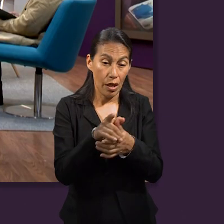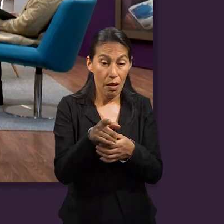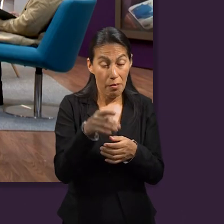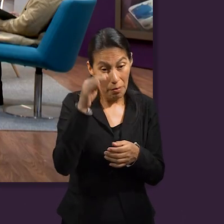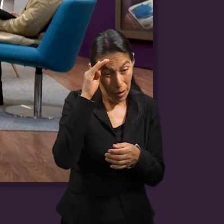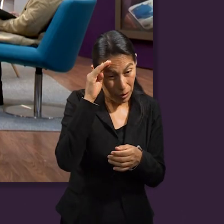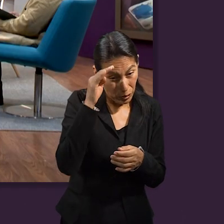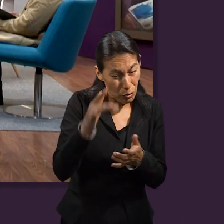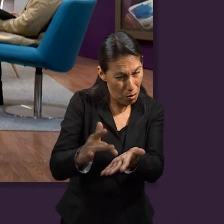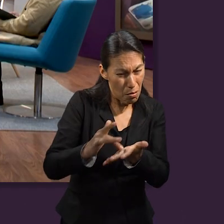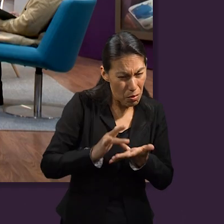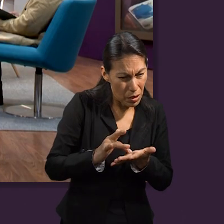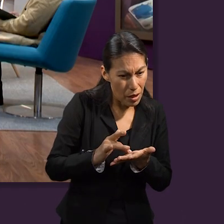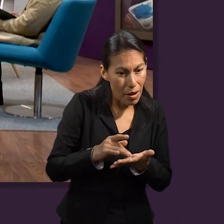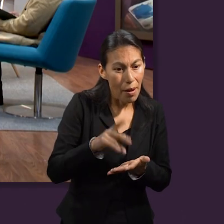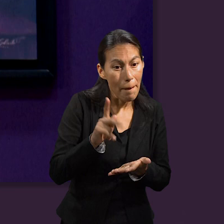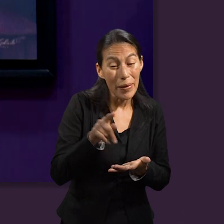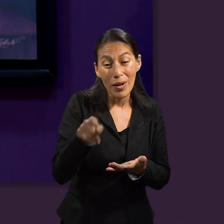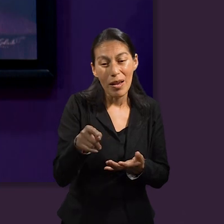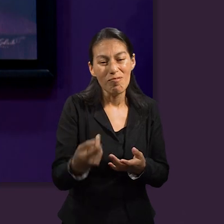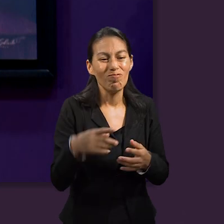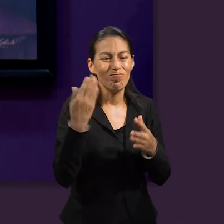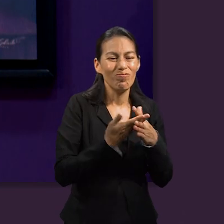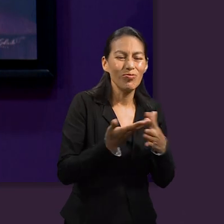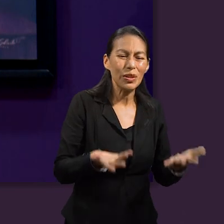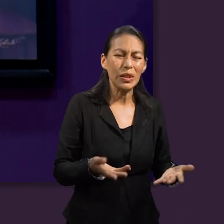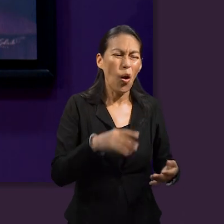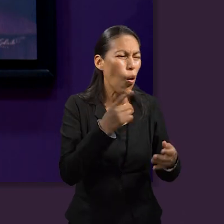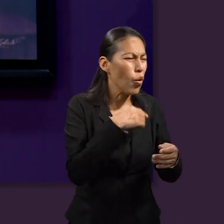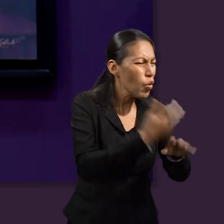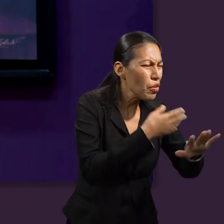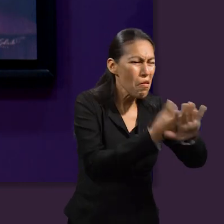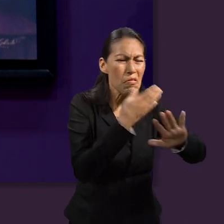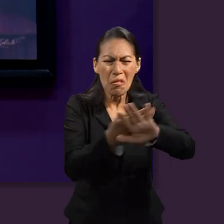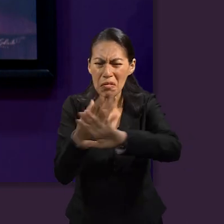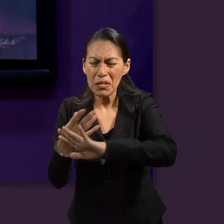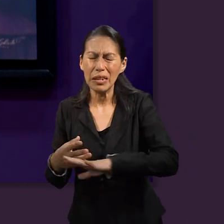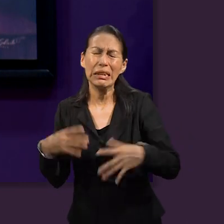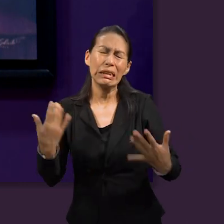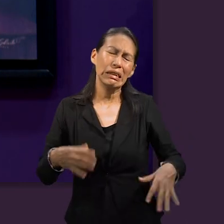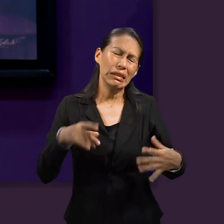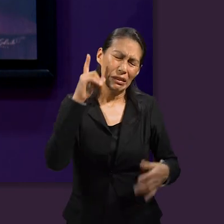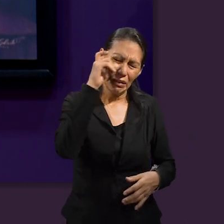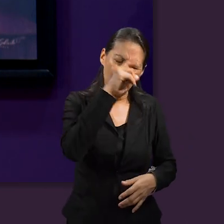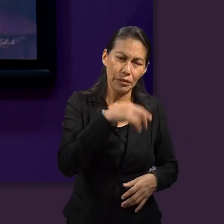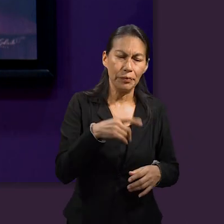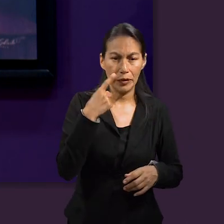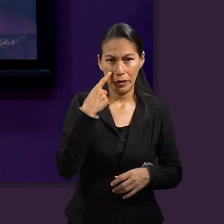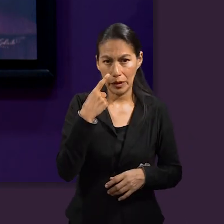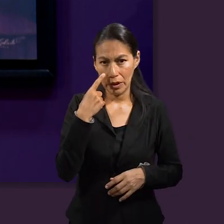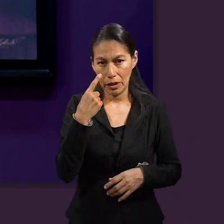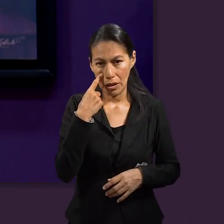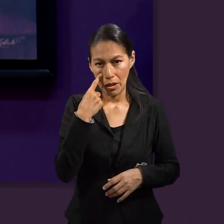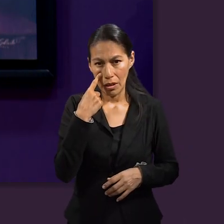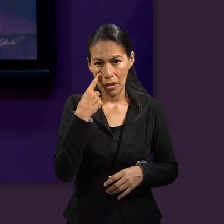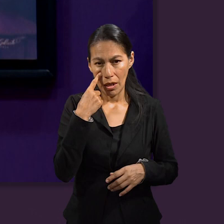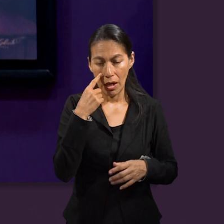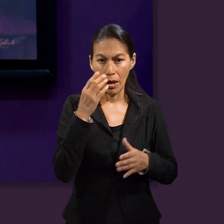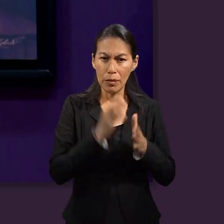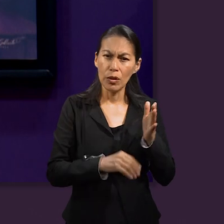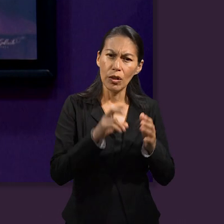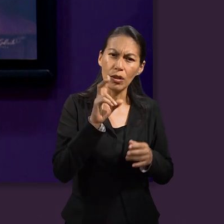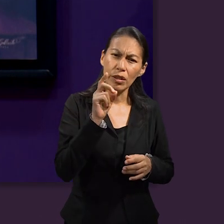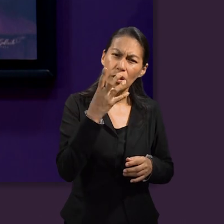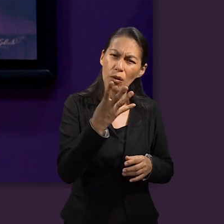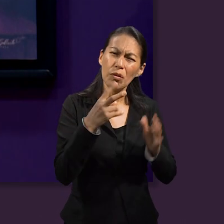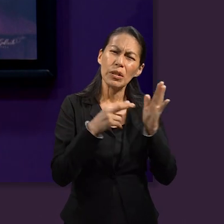apoyado en génesis 34 versículo 30 dice